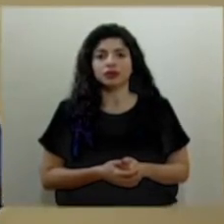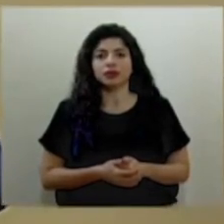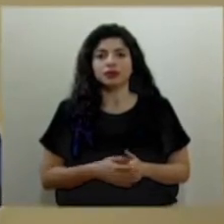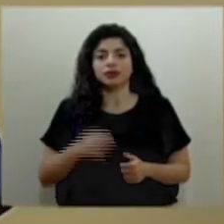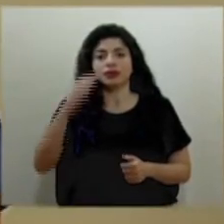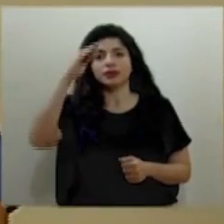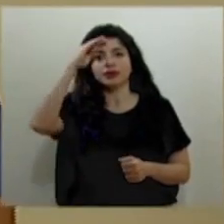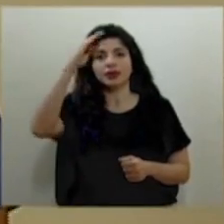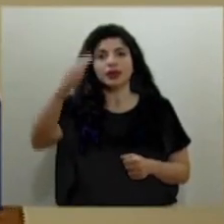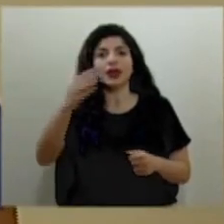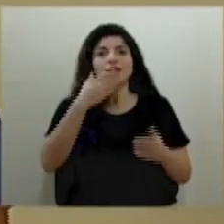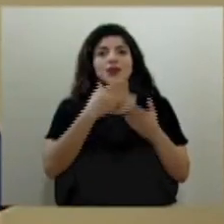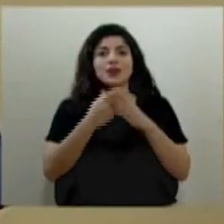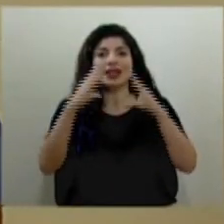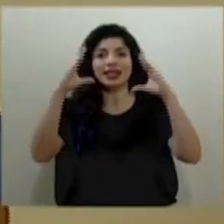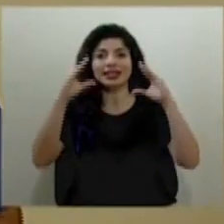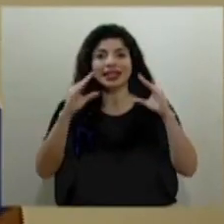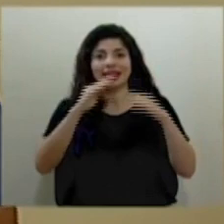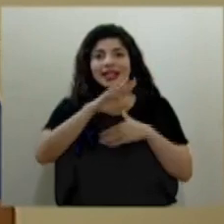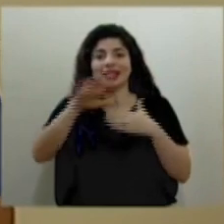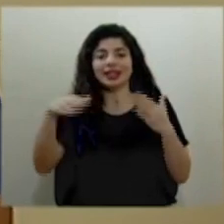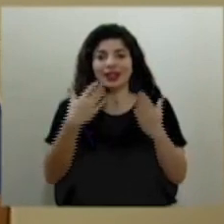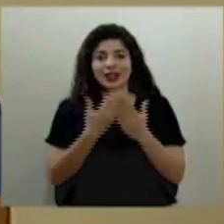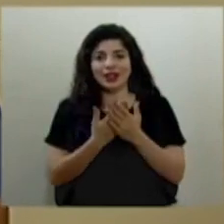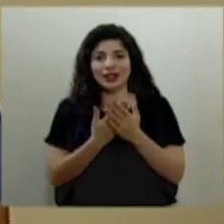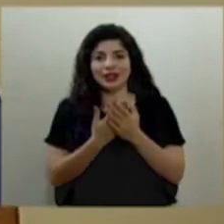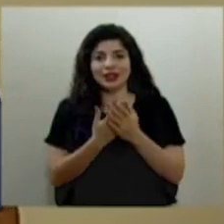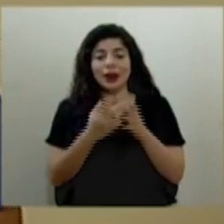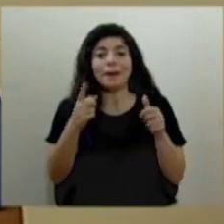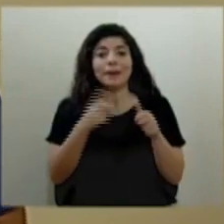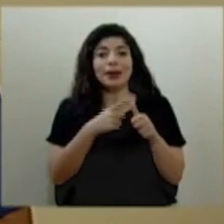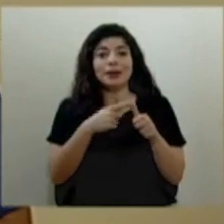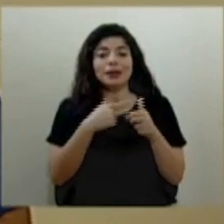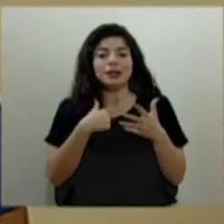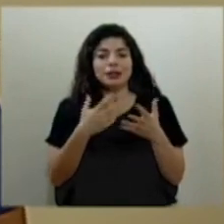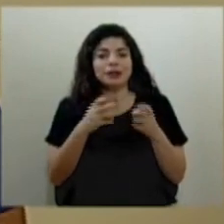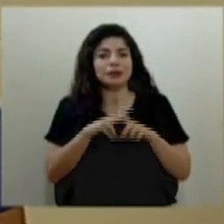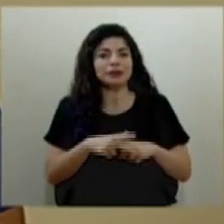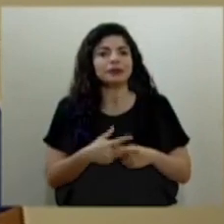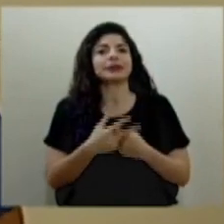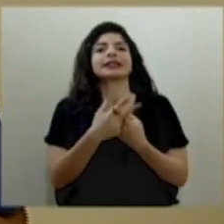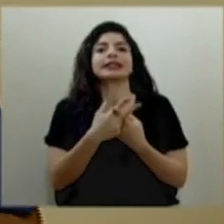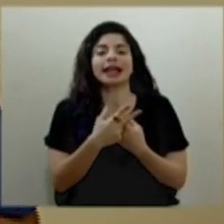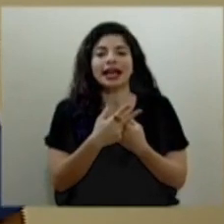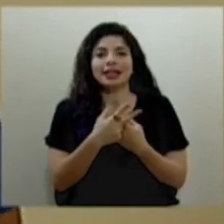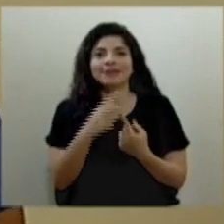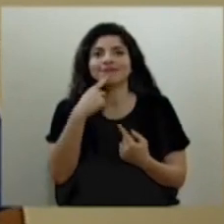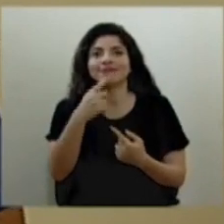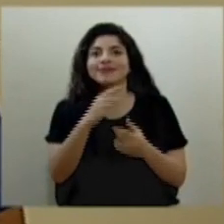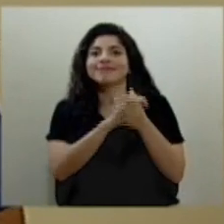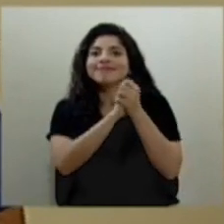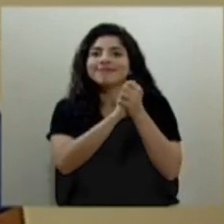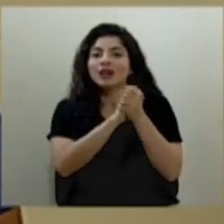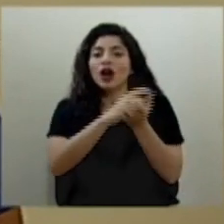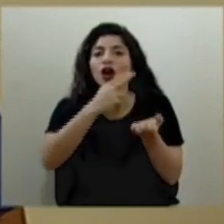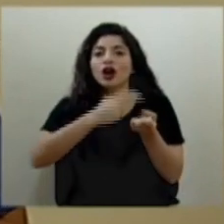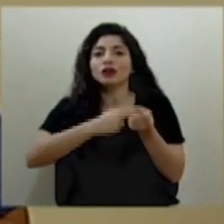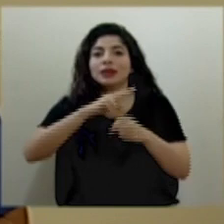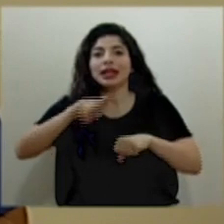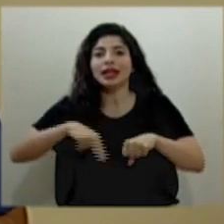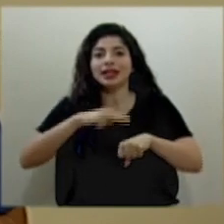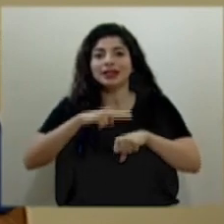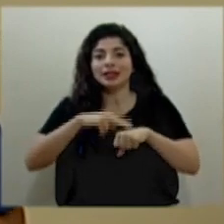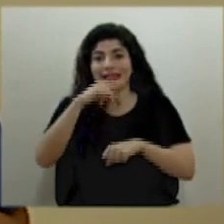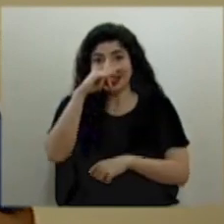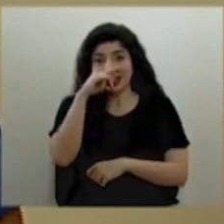Hola, buenas tardes a todos. Primero yo quiero comenzar felicitando al Hospital Nacional de Niños.